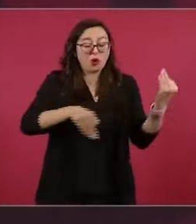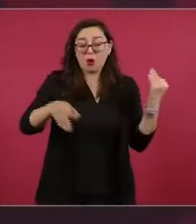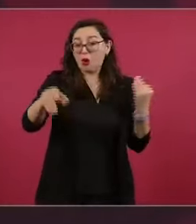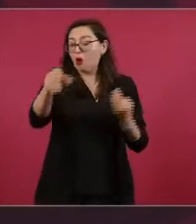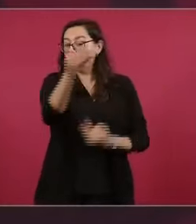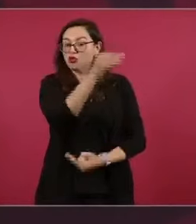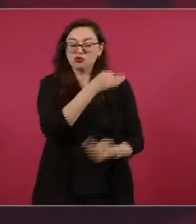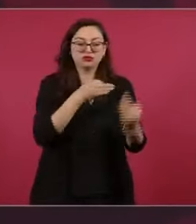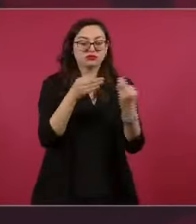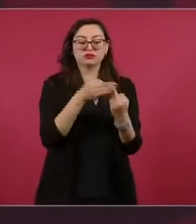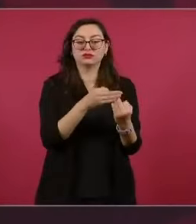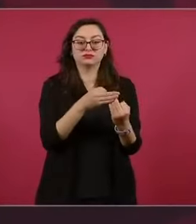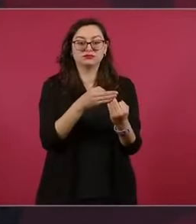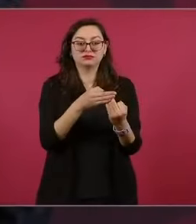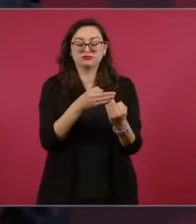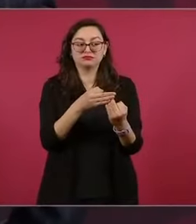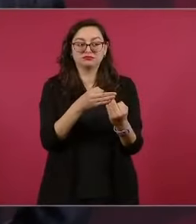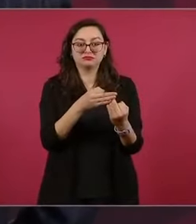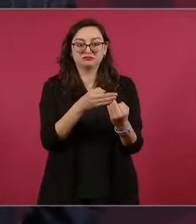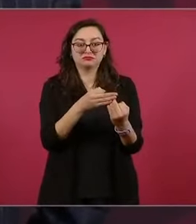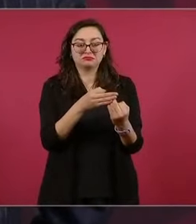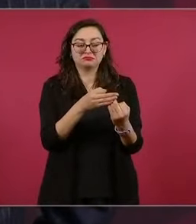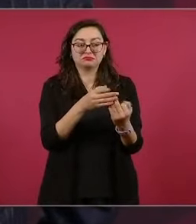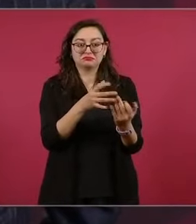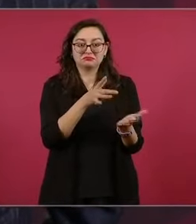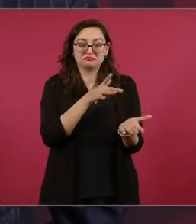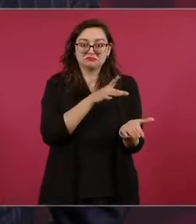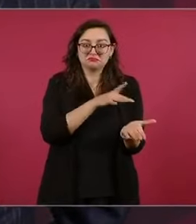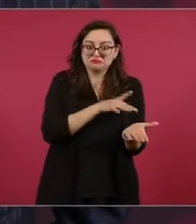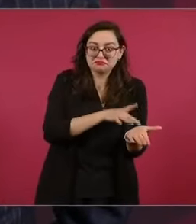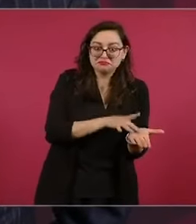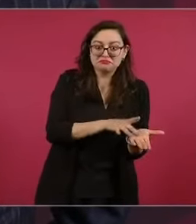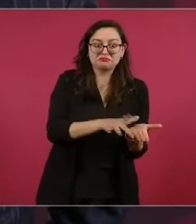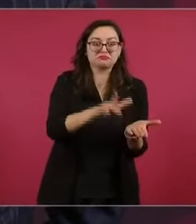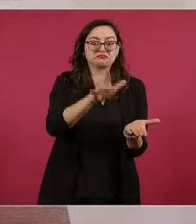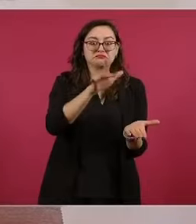todos, con honrosas excepciones,